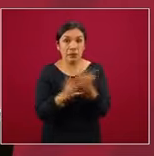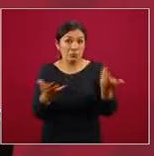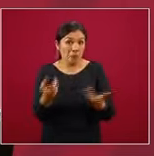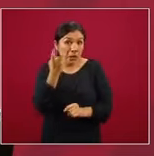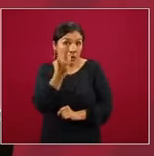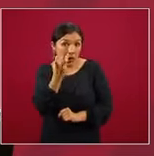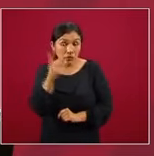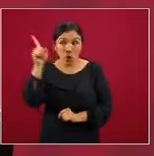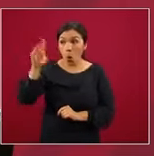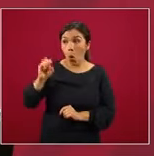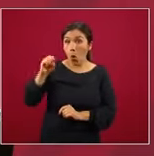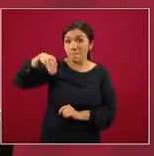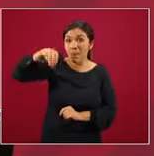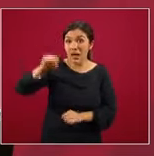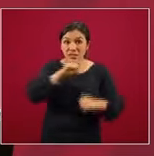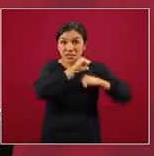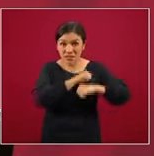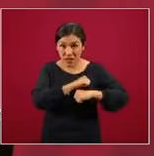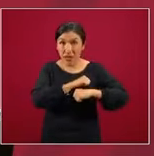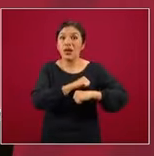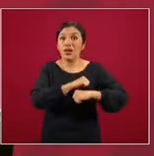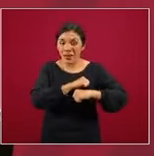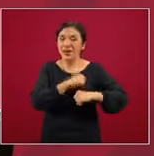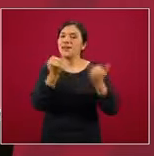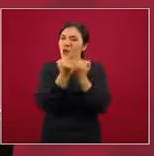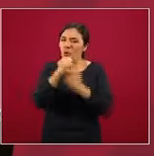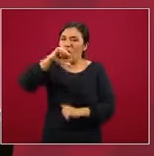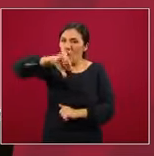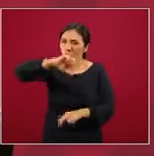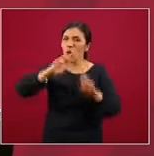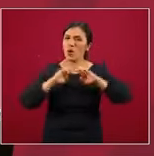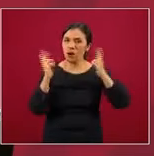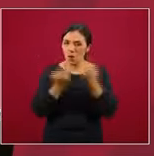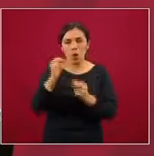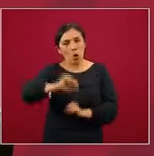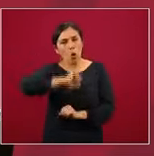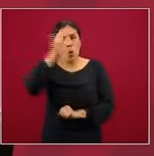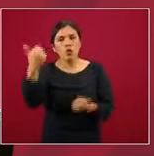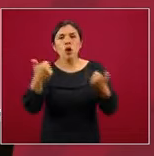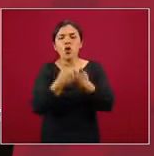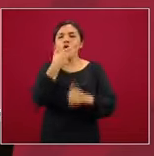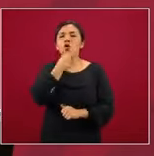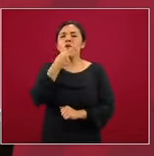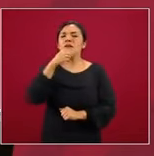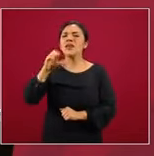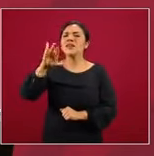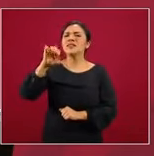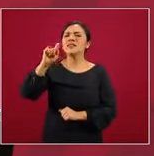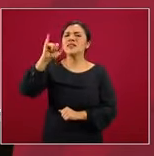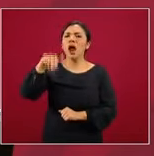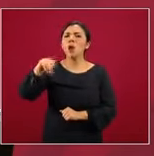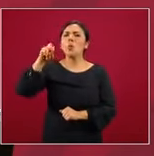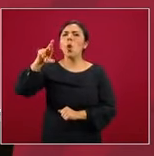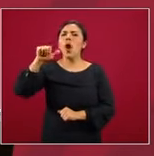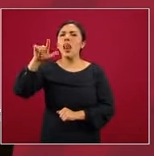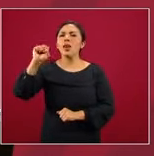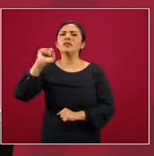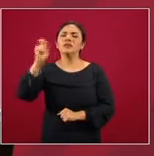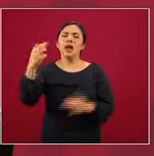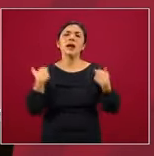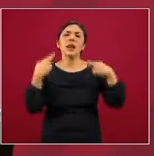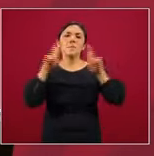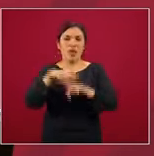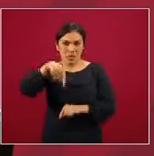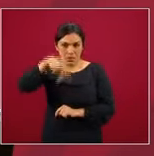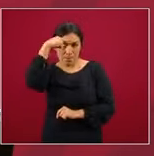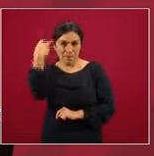la Organización Mundial de la Salud, otra de las actividades que tuvimos el día de hoy fue una reunión con el señor Cristian Morales Furiman, representante en México de